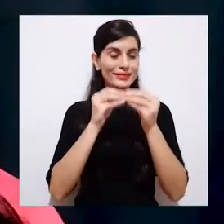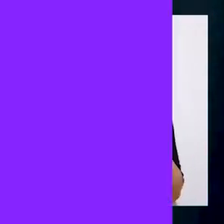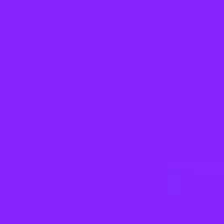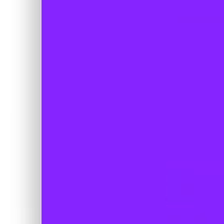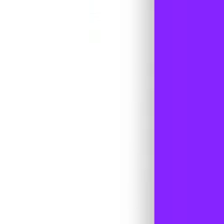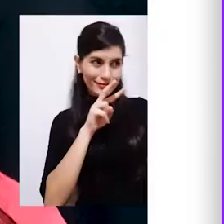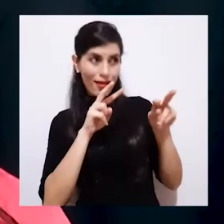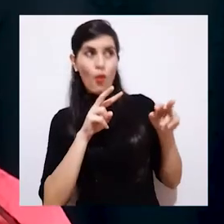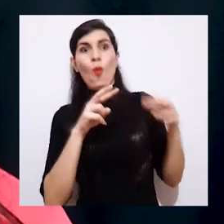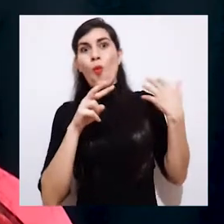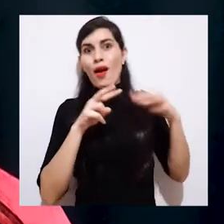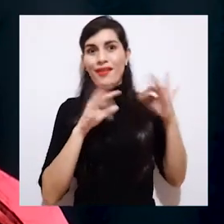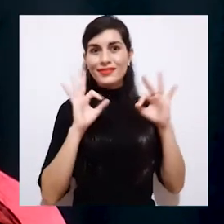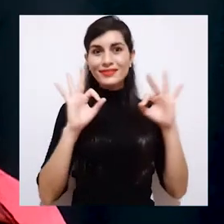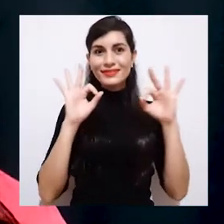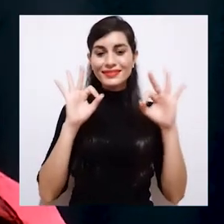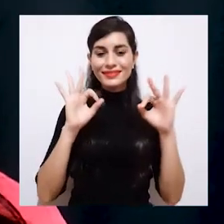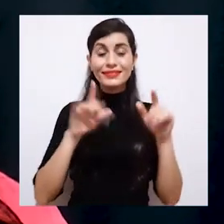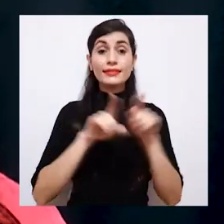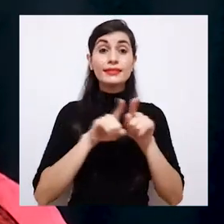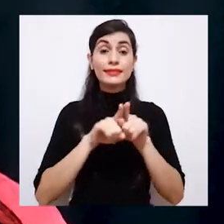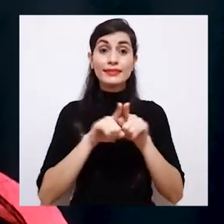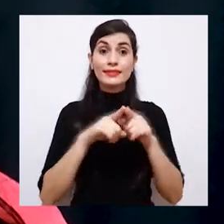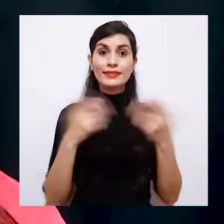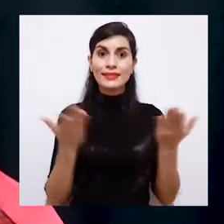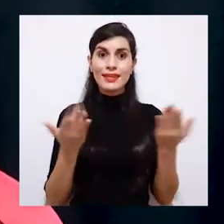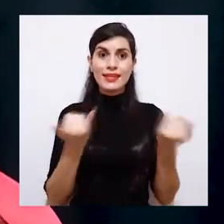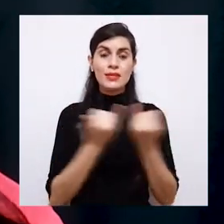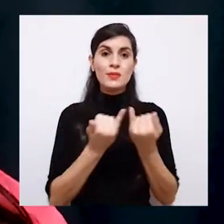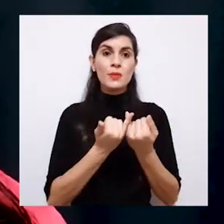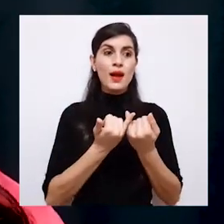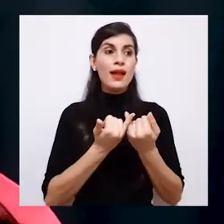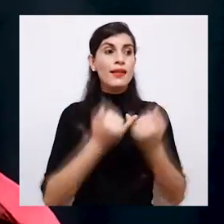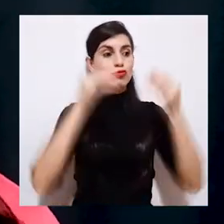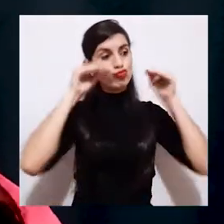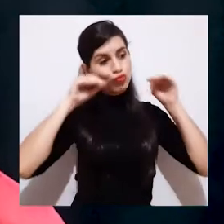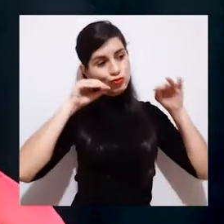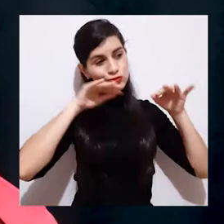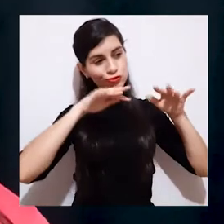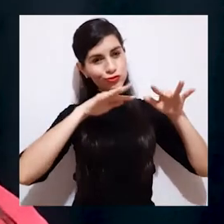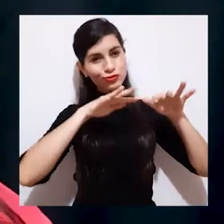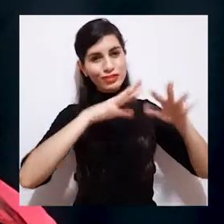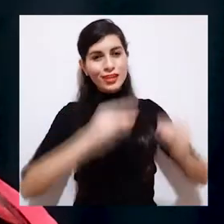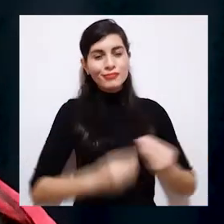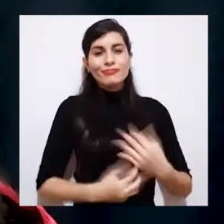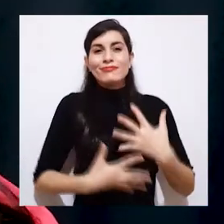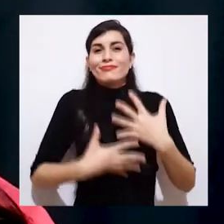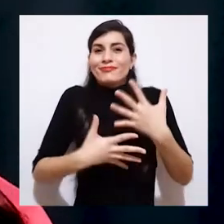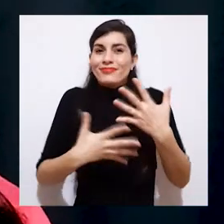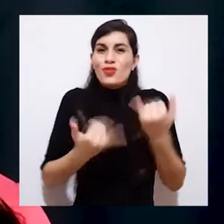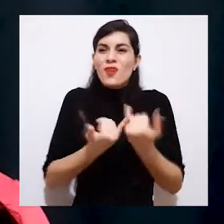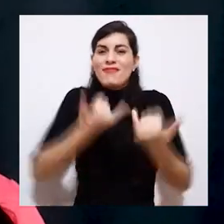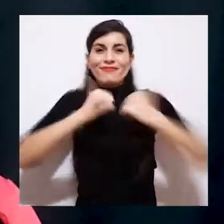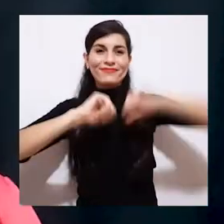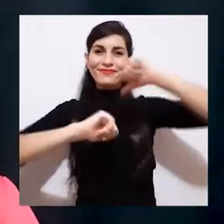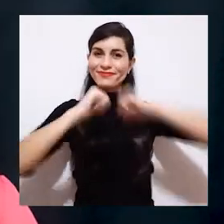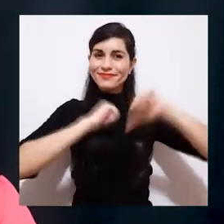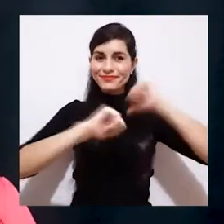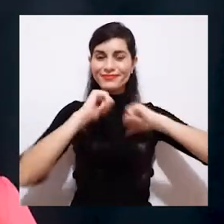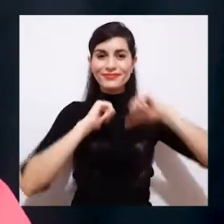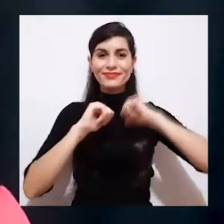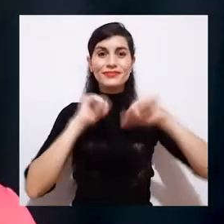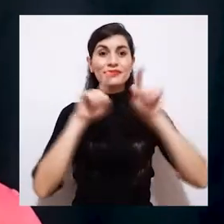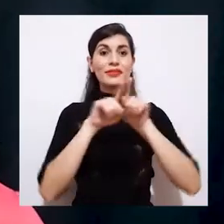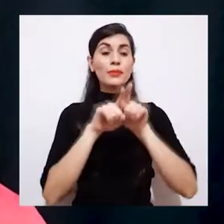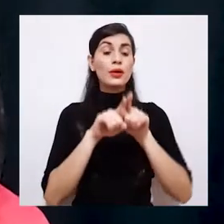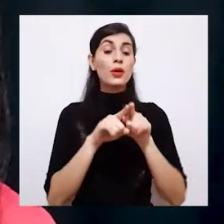realismo. Hoy en día todo lo que nos dedicamos a este arte del maquillaje y a dar vida a los personajes más increíbles de la historia, lo que